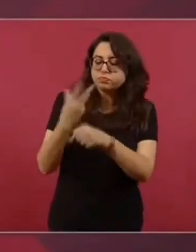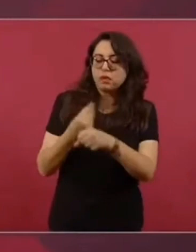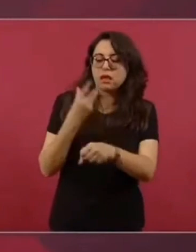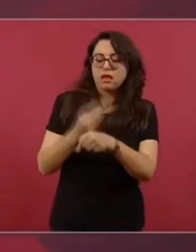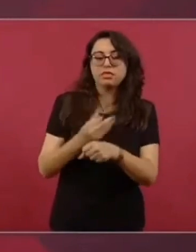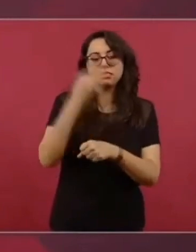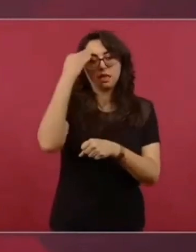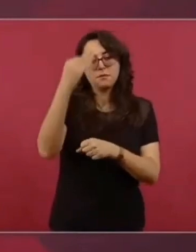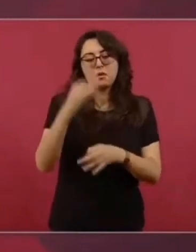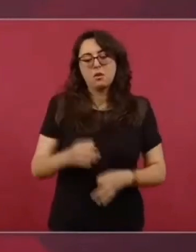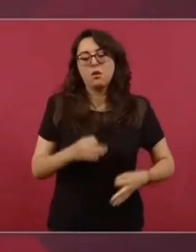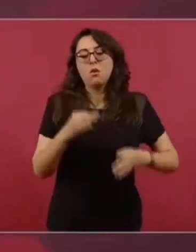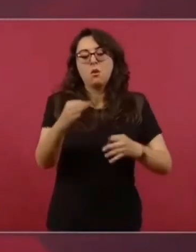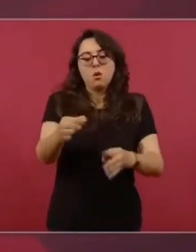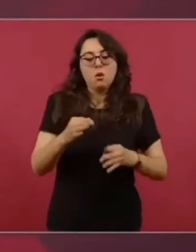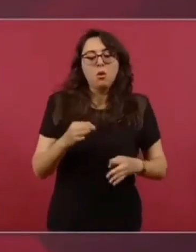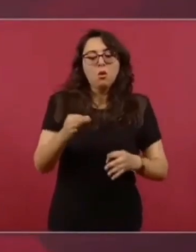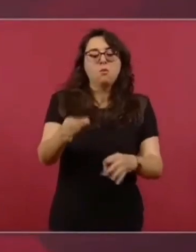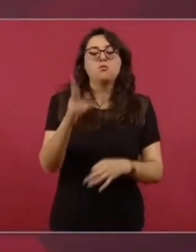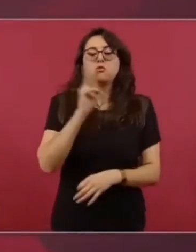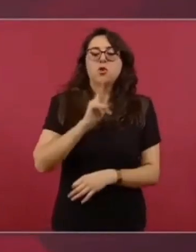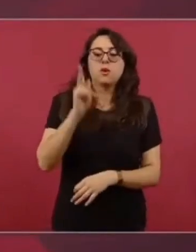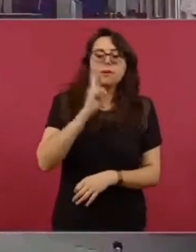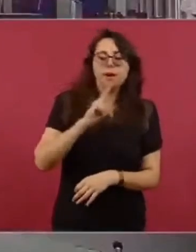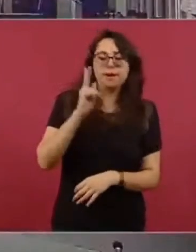ya hay ese acuerdo.